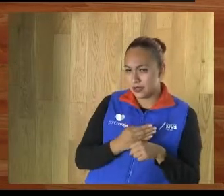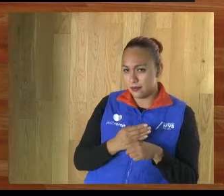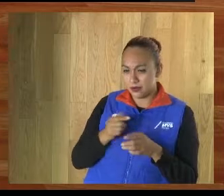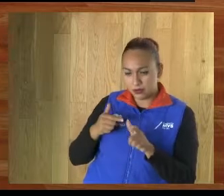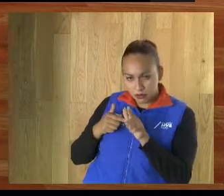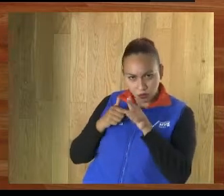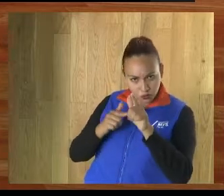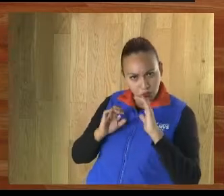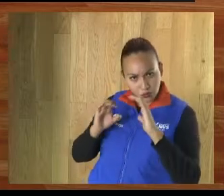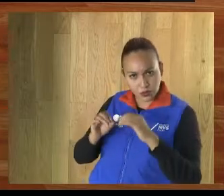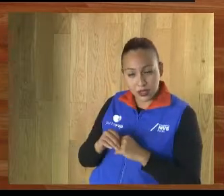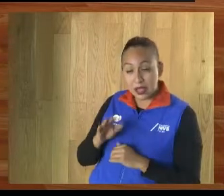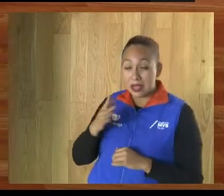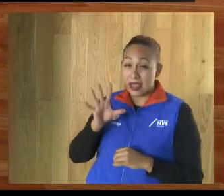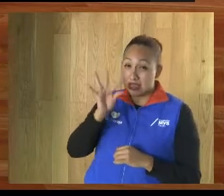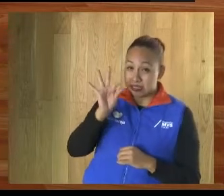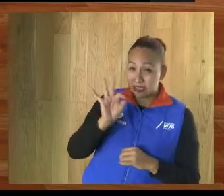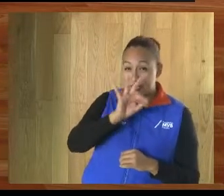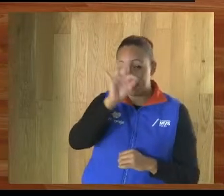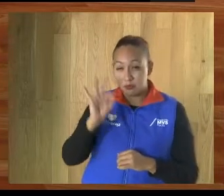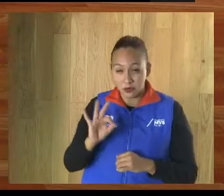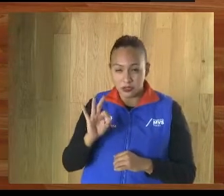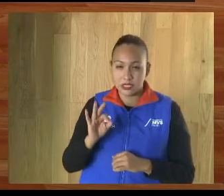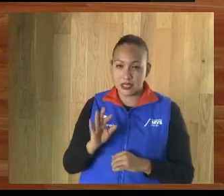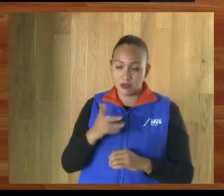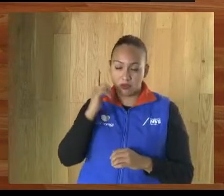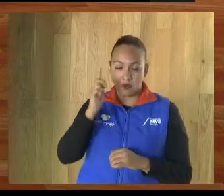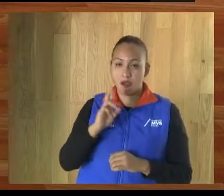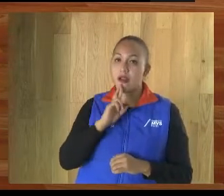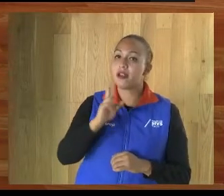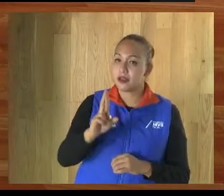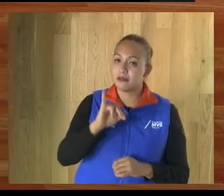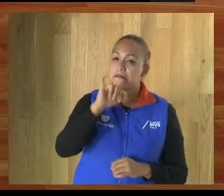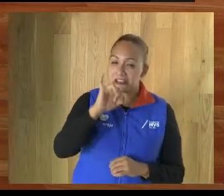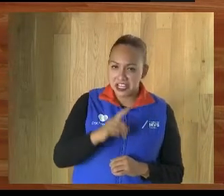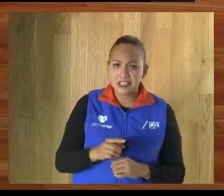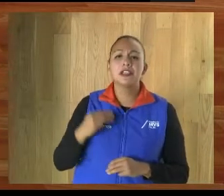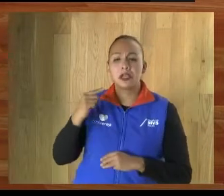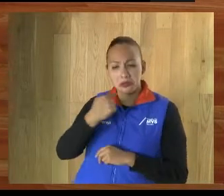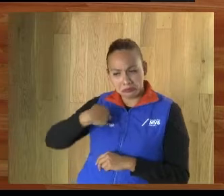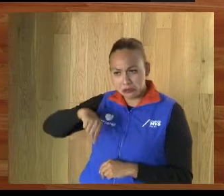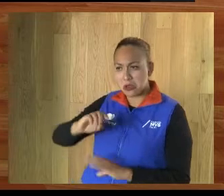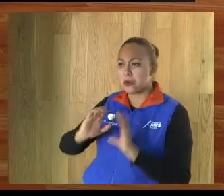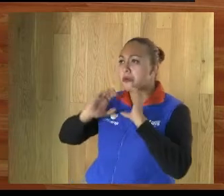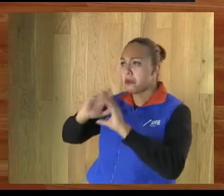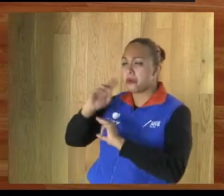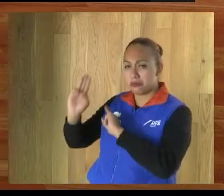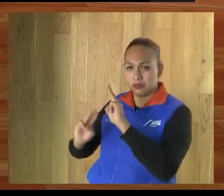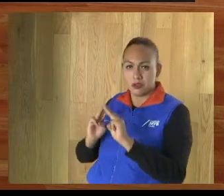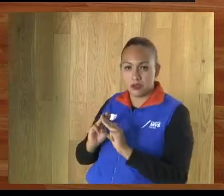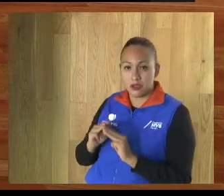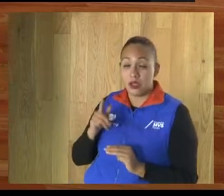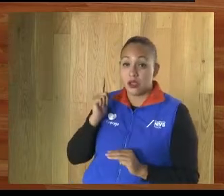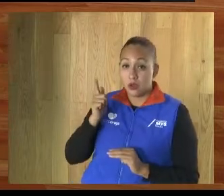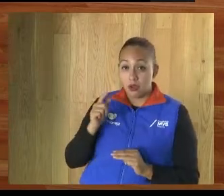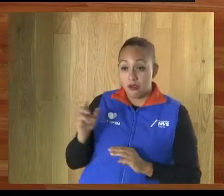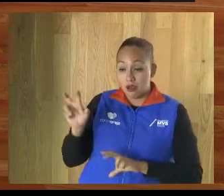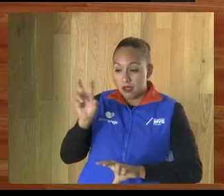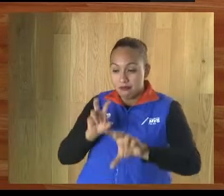pues puedan responder que sí, ¿no? Con lo cual se espera que la inversión vaya cada vez más a